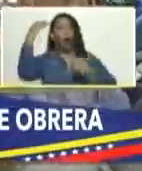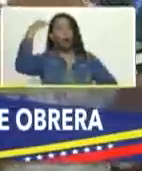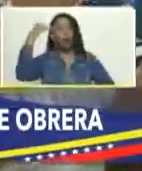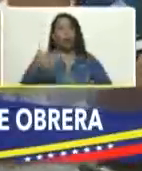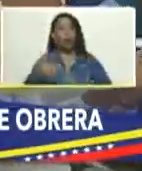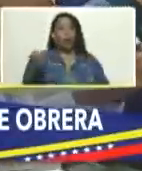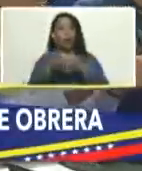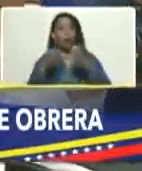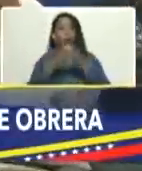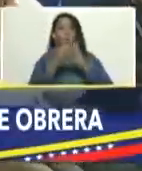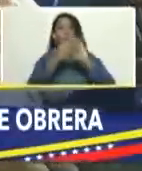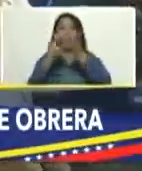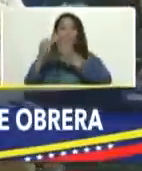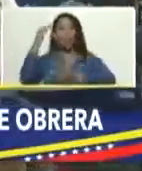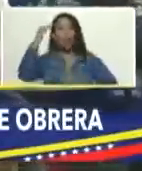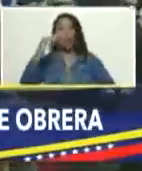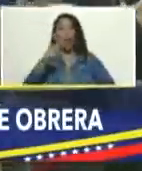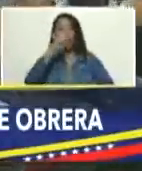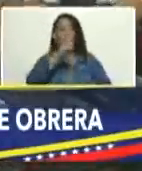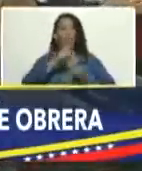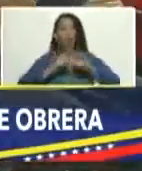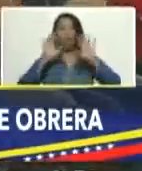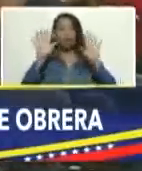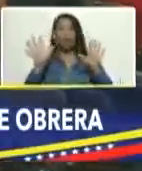en las bricomiles, en el 1x10,